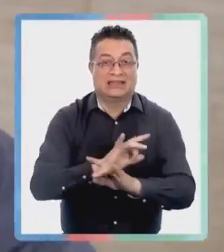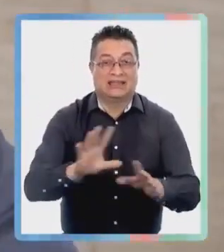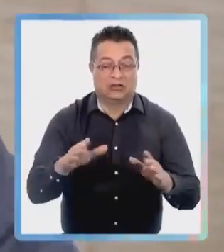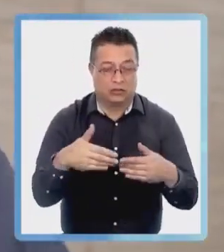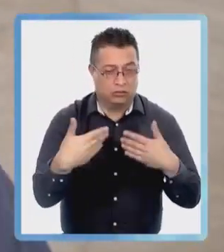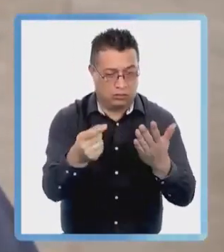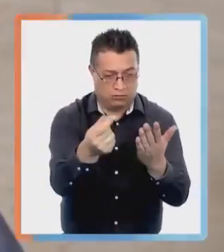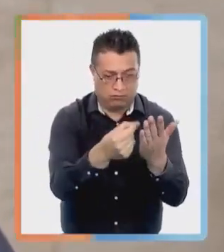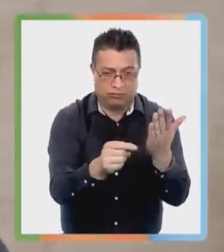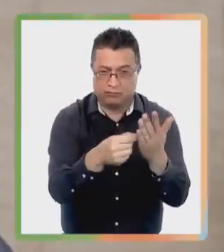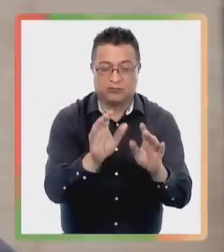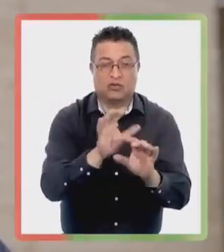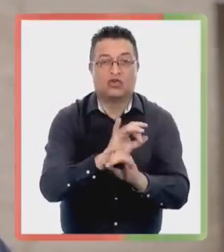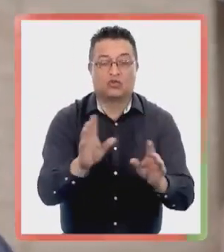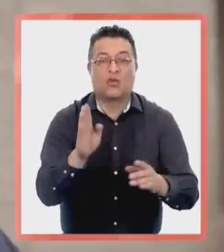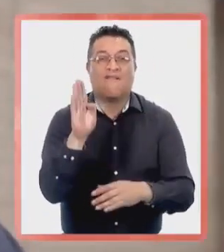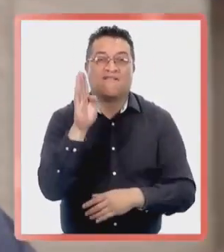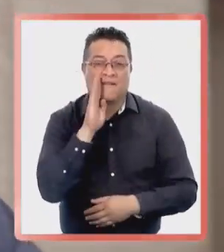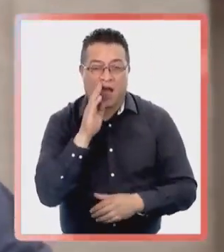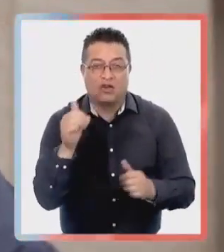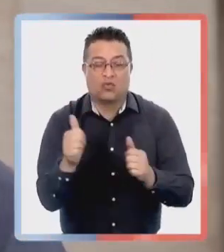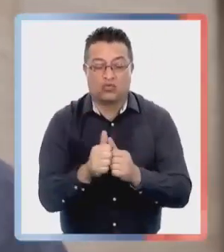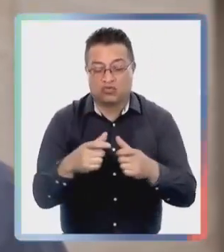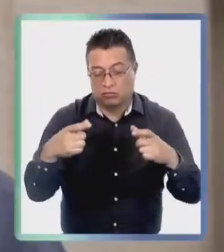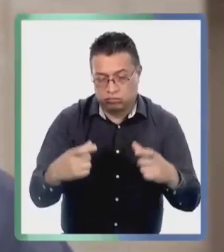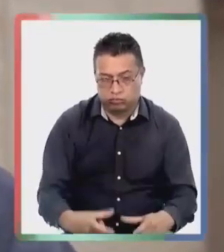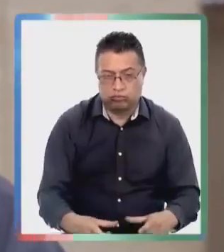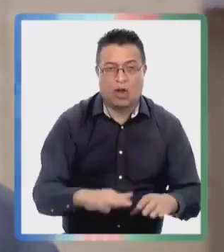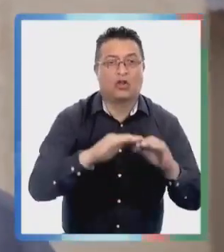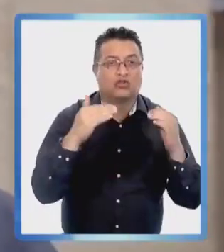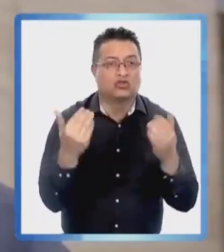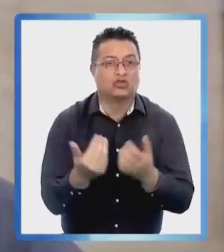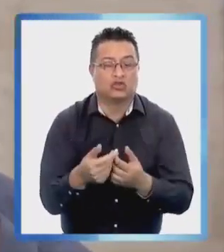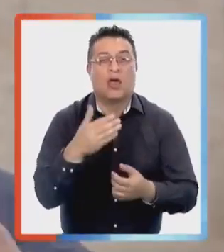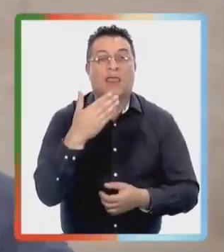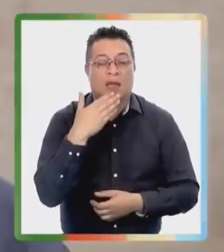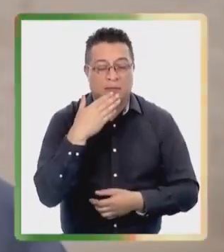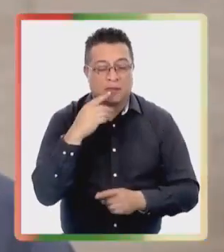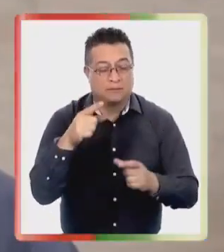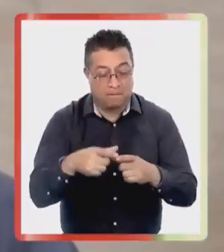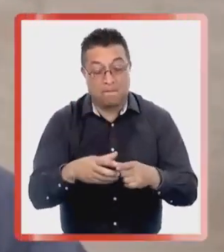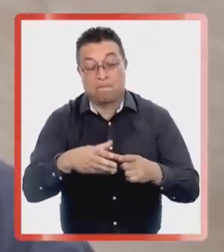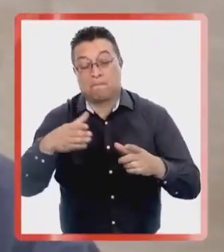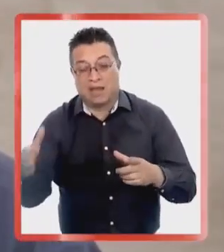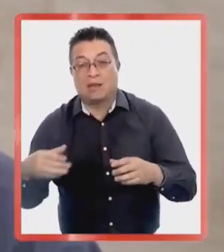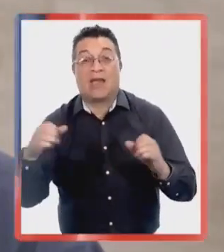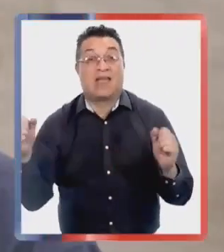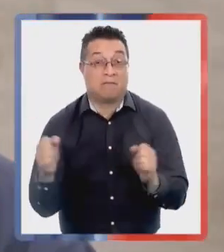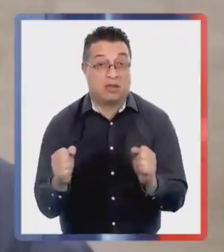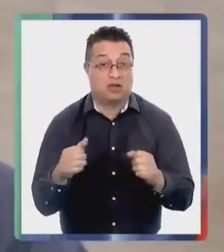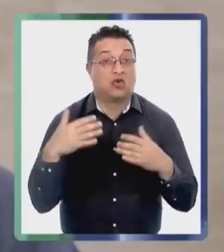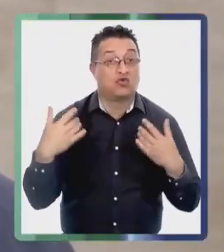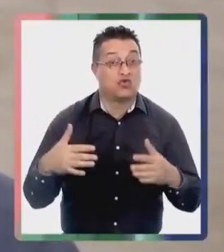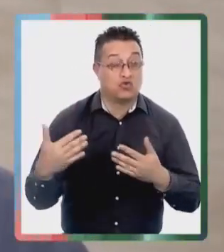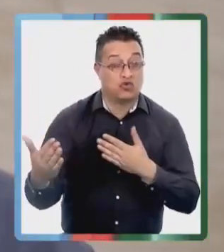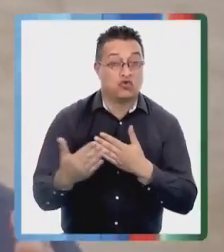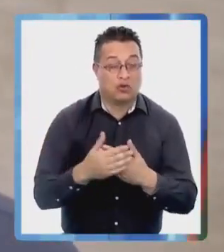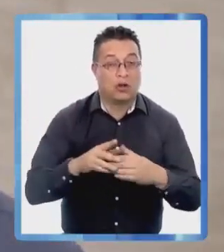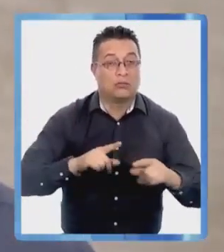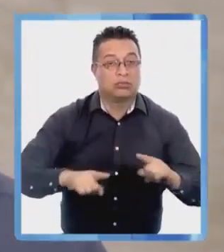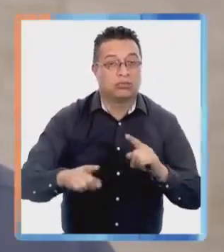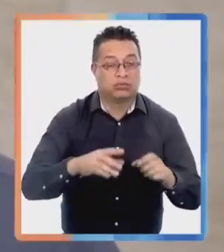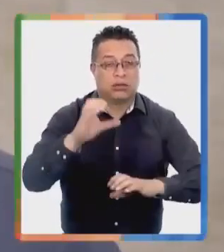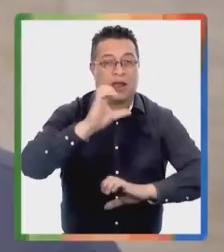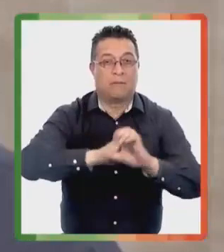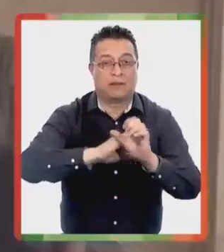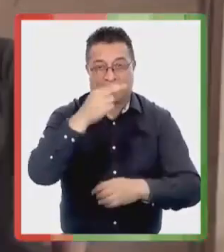levantadas, a punto de recepcionarse, con sus respectivos baños, con sus fosas y también con una ampliación, con mira a este invierno crudo que se viene, que